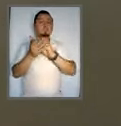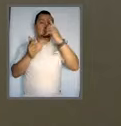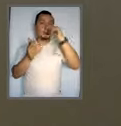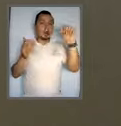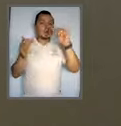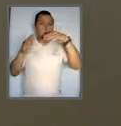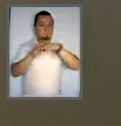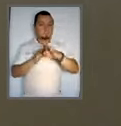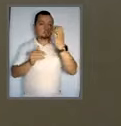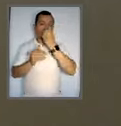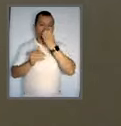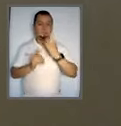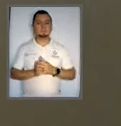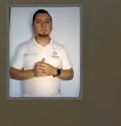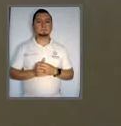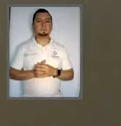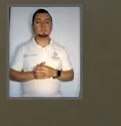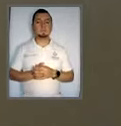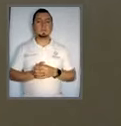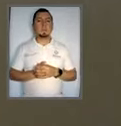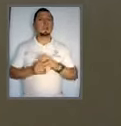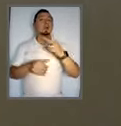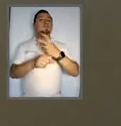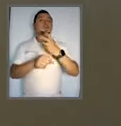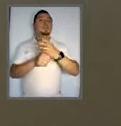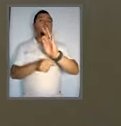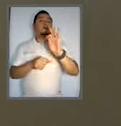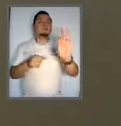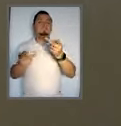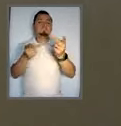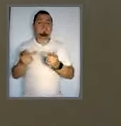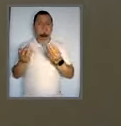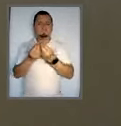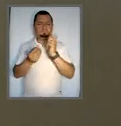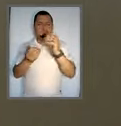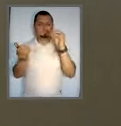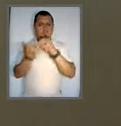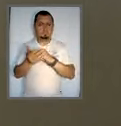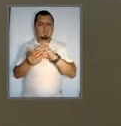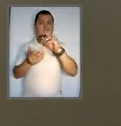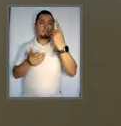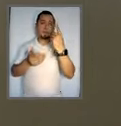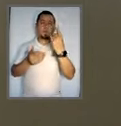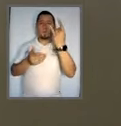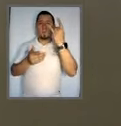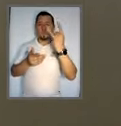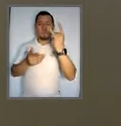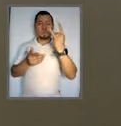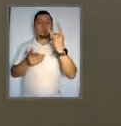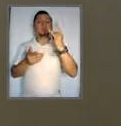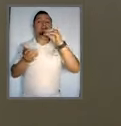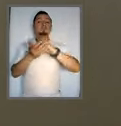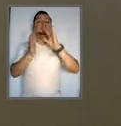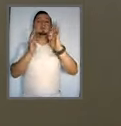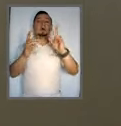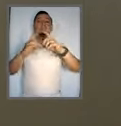ingreso a la escuela. La segunda fecha importante tiene que ver con el 1 de julio, que es donde se emiten las